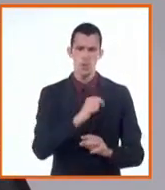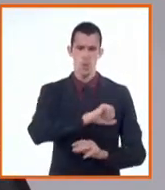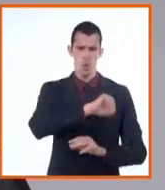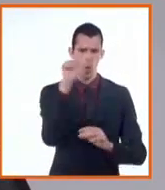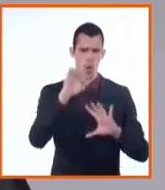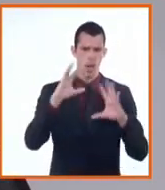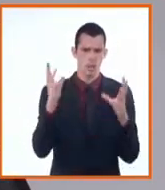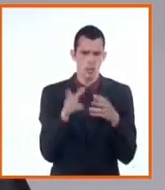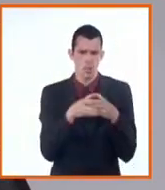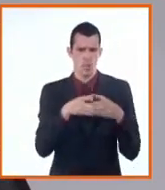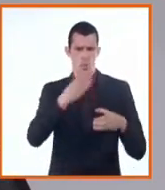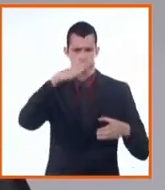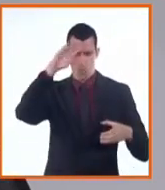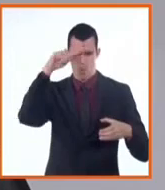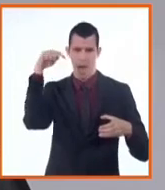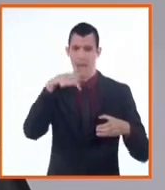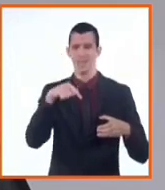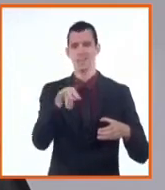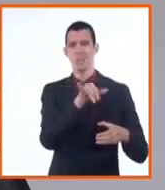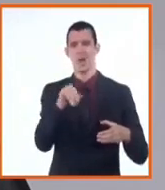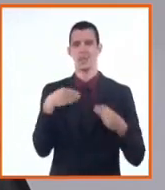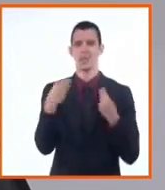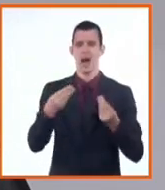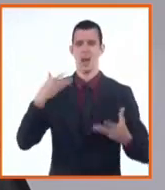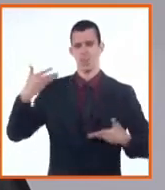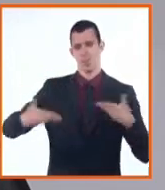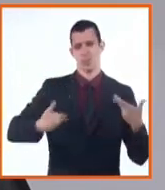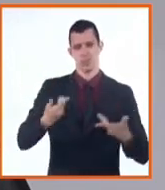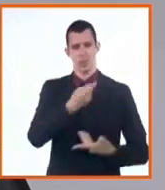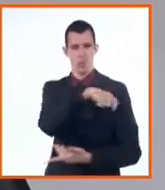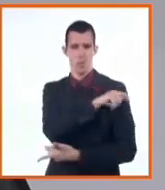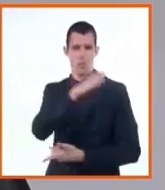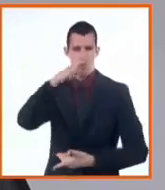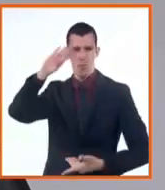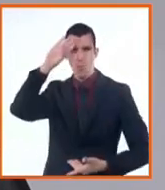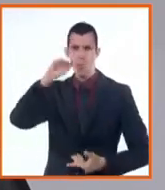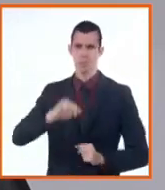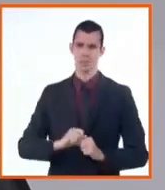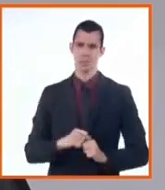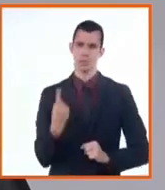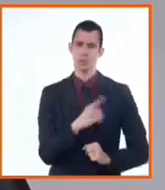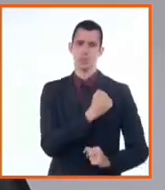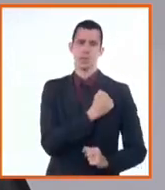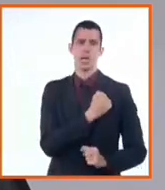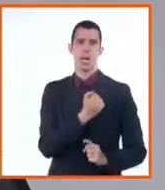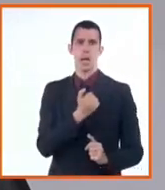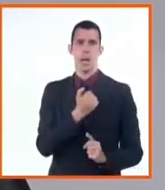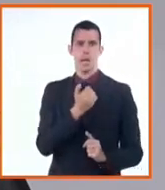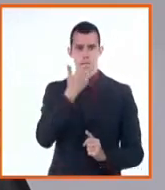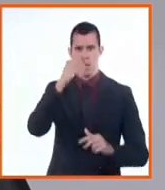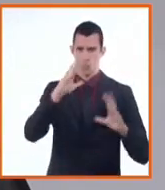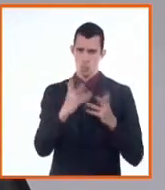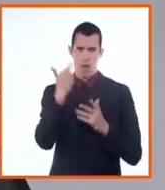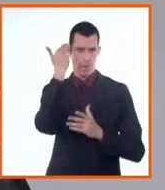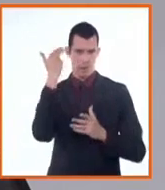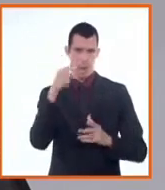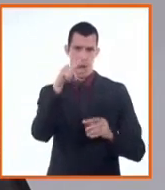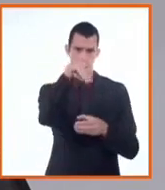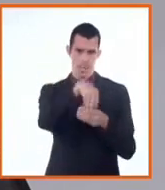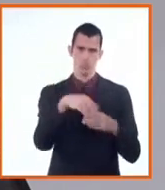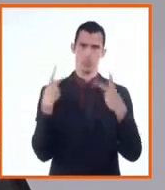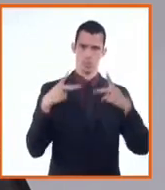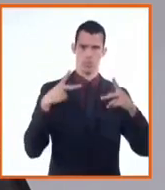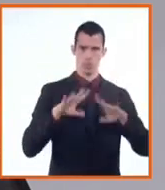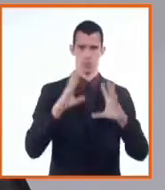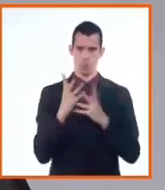estrategia el objetivo fundamental de la estrategia es lograr un desarrollo en el béisbol y mejorar la práctica de nuestro béisbol y